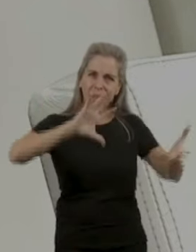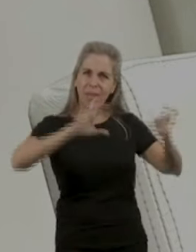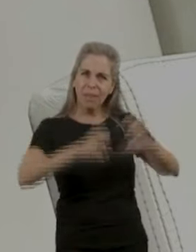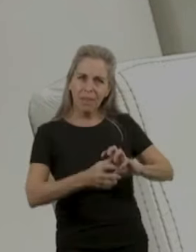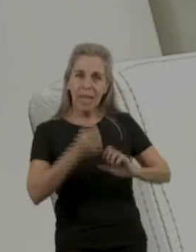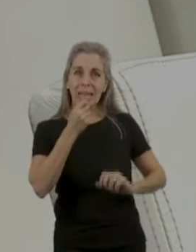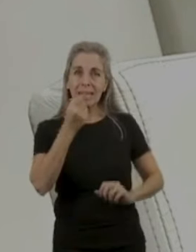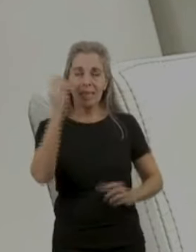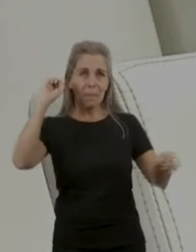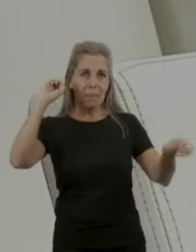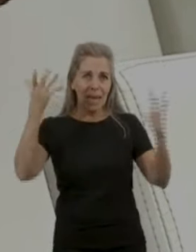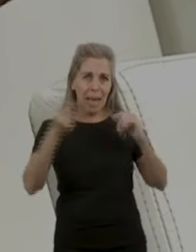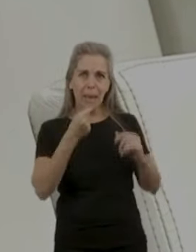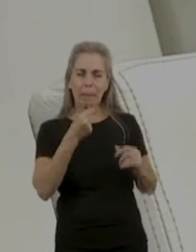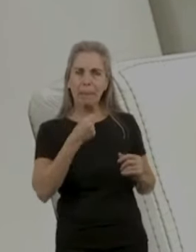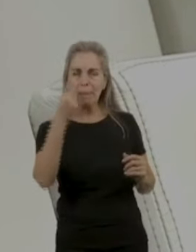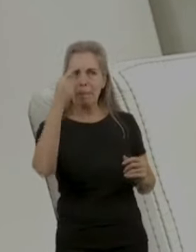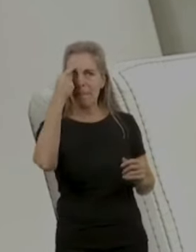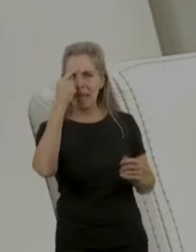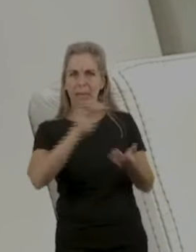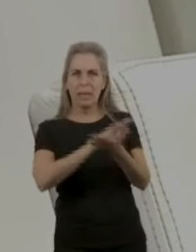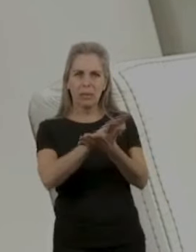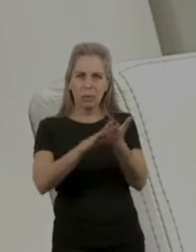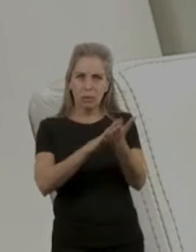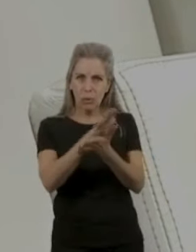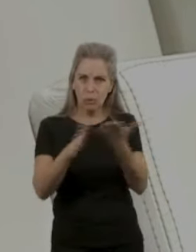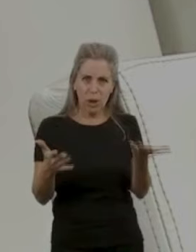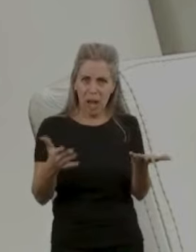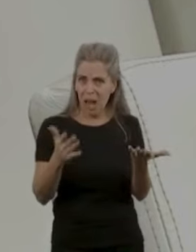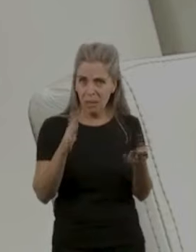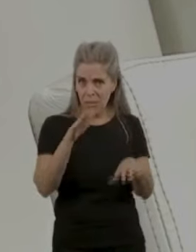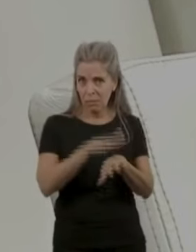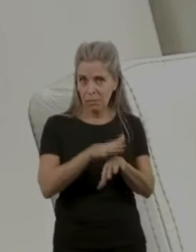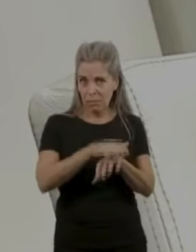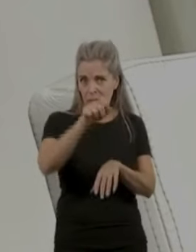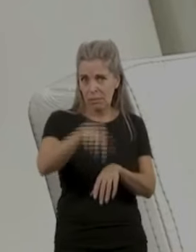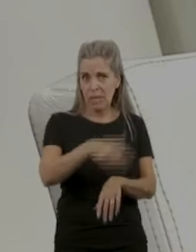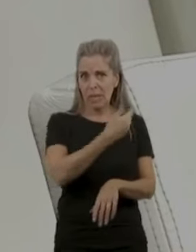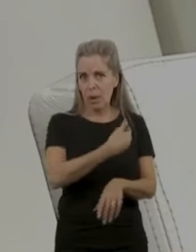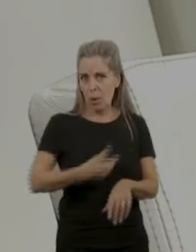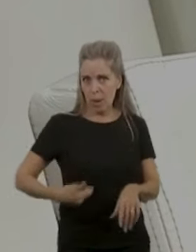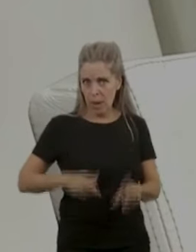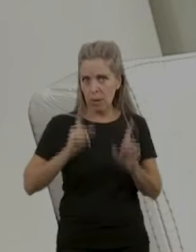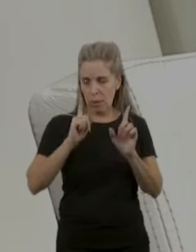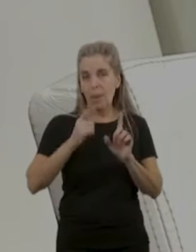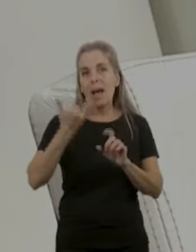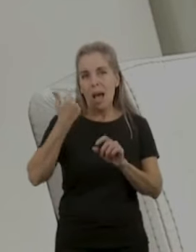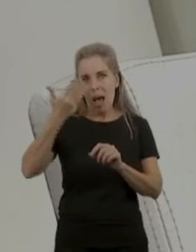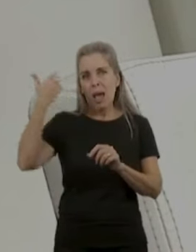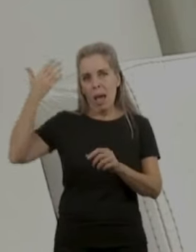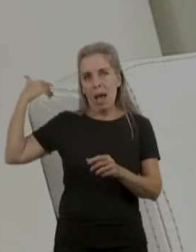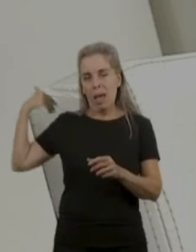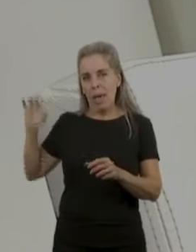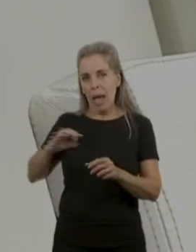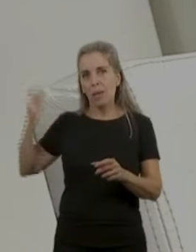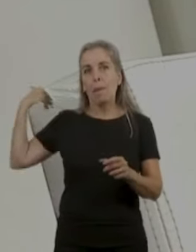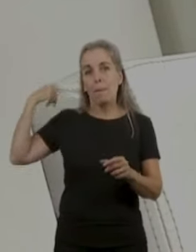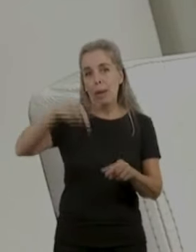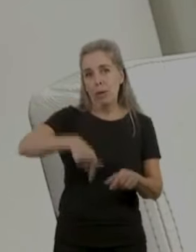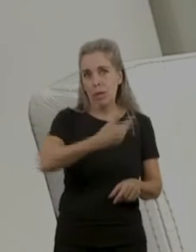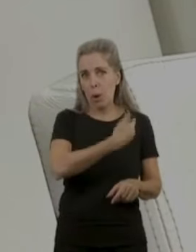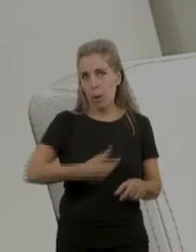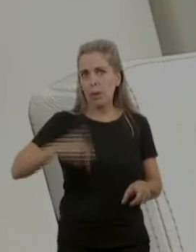eh Porque claramente digo es parte de esta gestión esos números digo más allá del arrastre y por otro lado Te quería preguntar